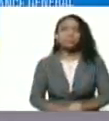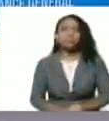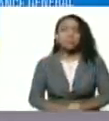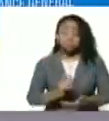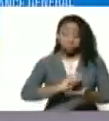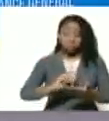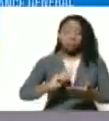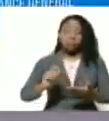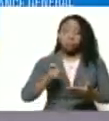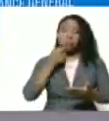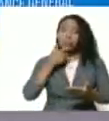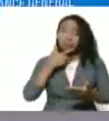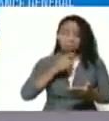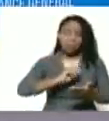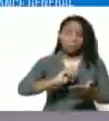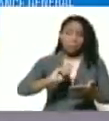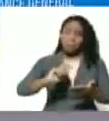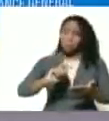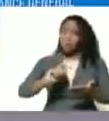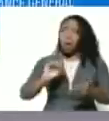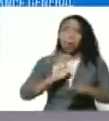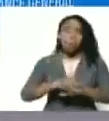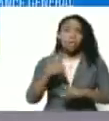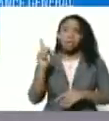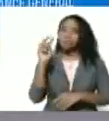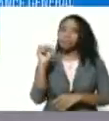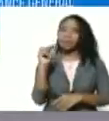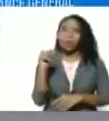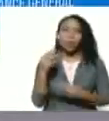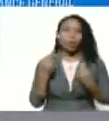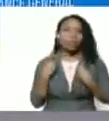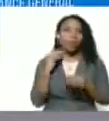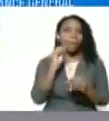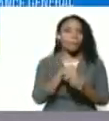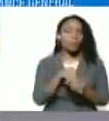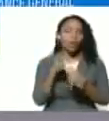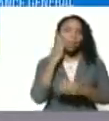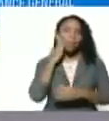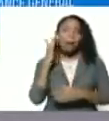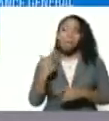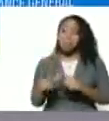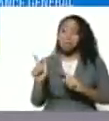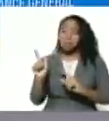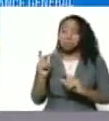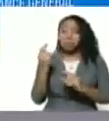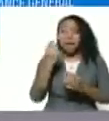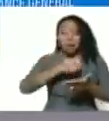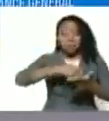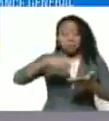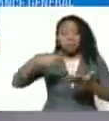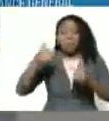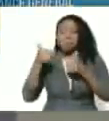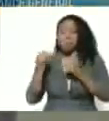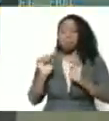escriben bonito, aunque ninguno vive con su mamá, pero escriben bonito,